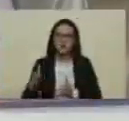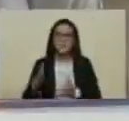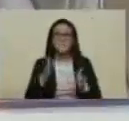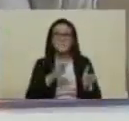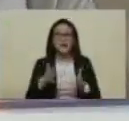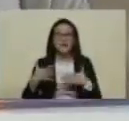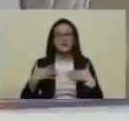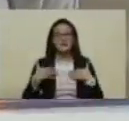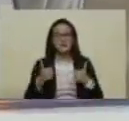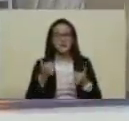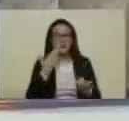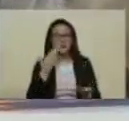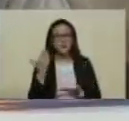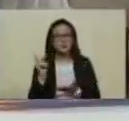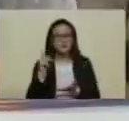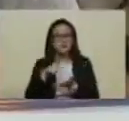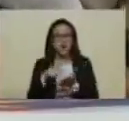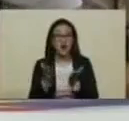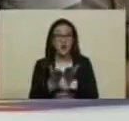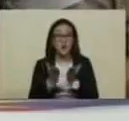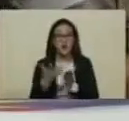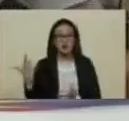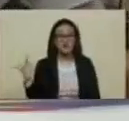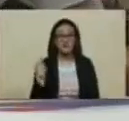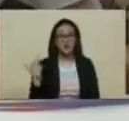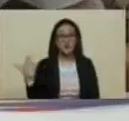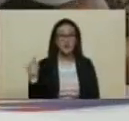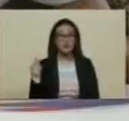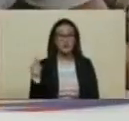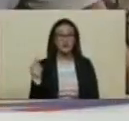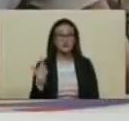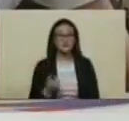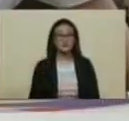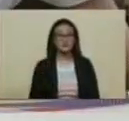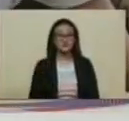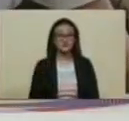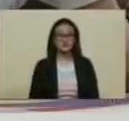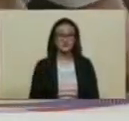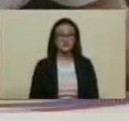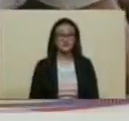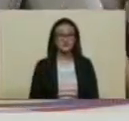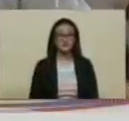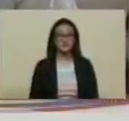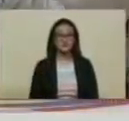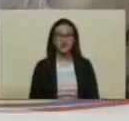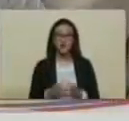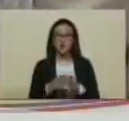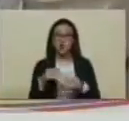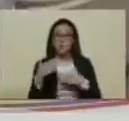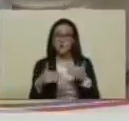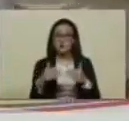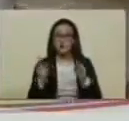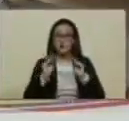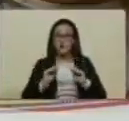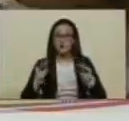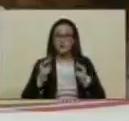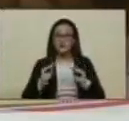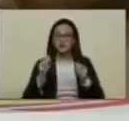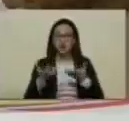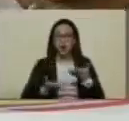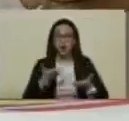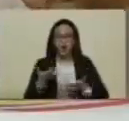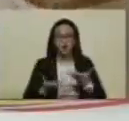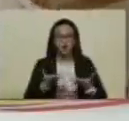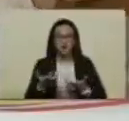de salud a la escuela, donde estamos haciendo las medidas antropométricas, donde estamos haciendo todo el proceso de formación a las cocineras